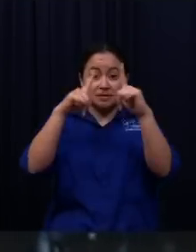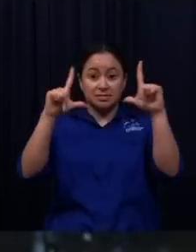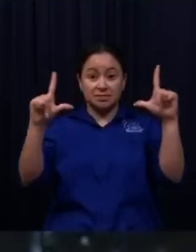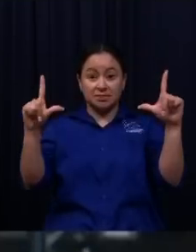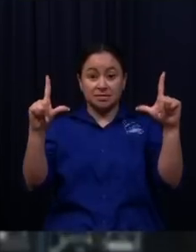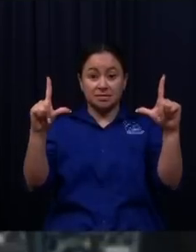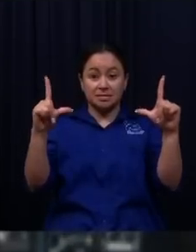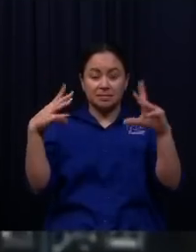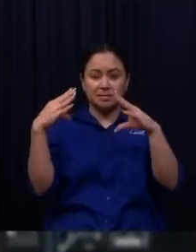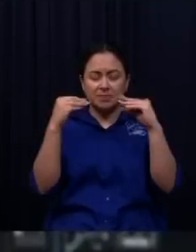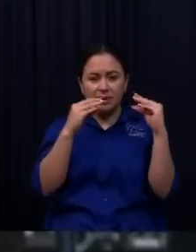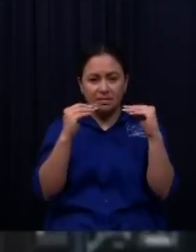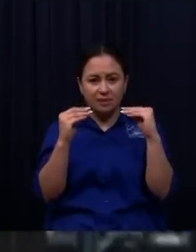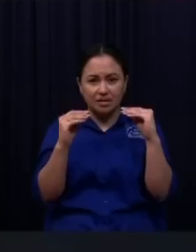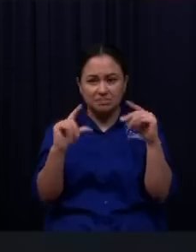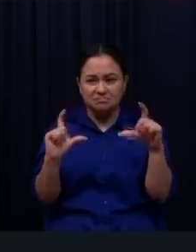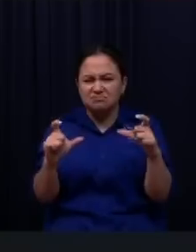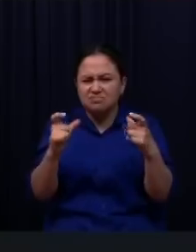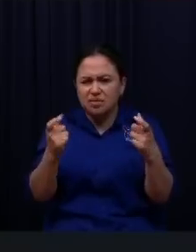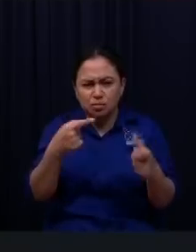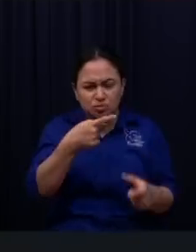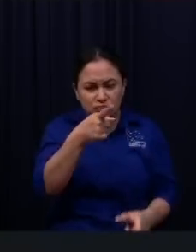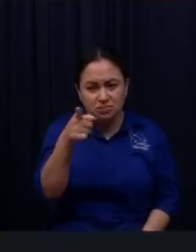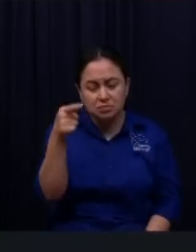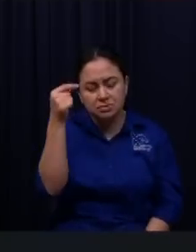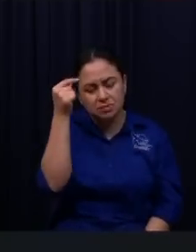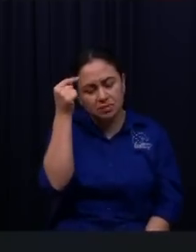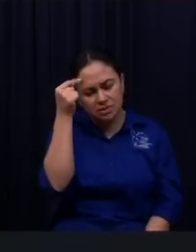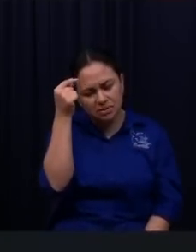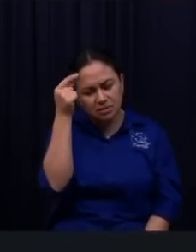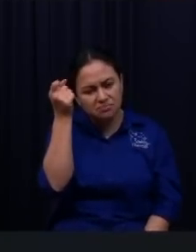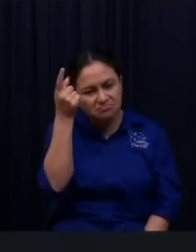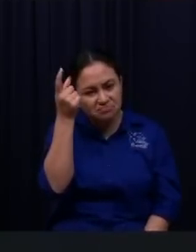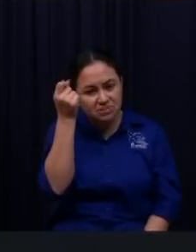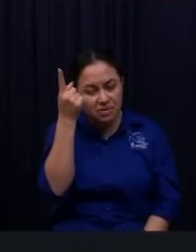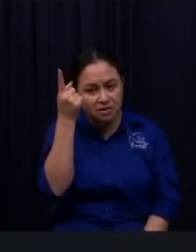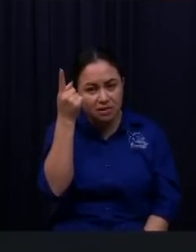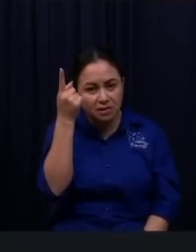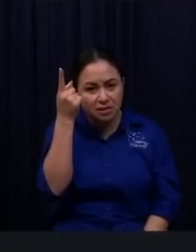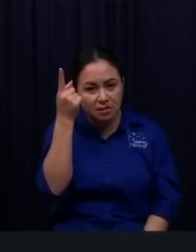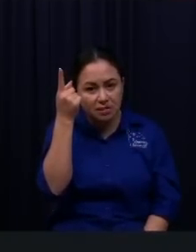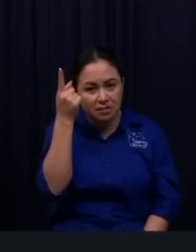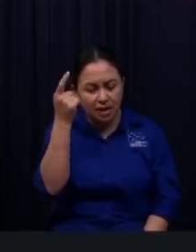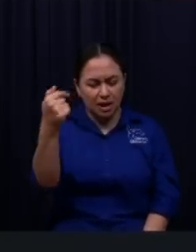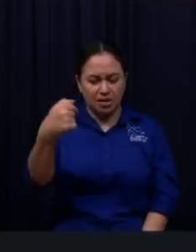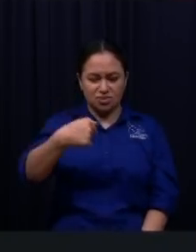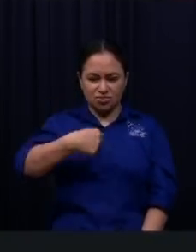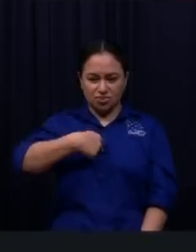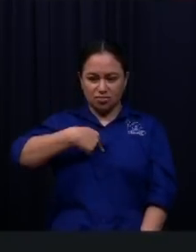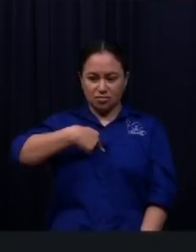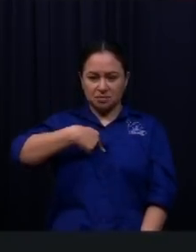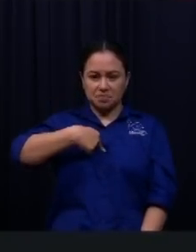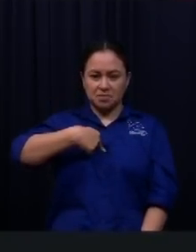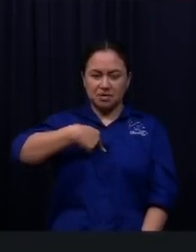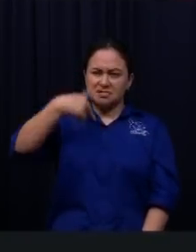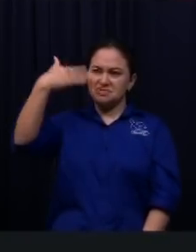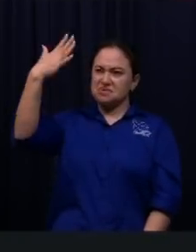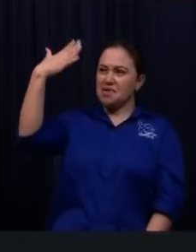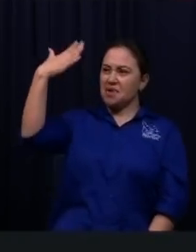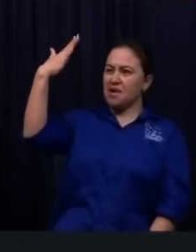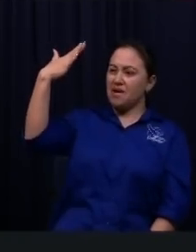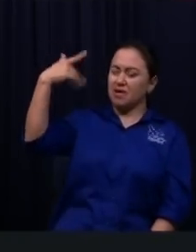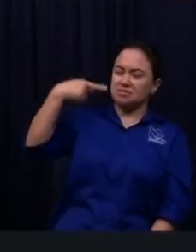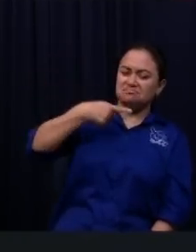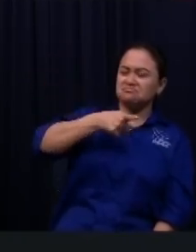¿Cómo lo entiende usted? Ah, pues que tengo derecho a decirle a todos, como que yo tuviera lengüetrapo, y decirle a todos todas